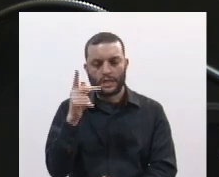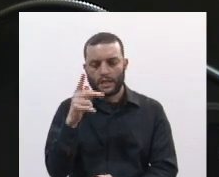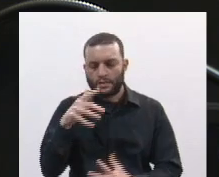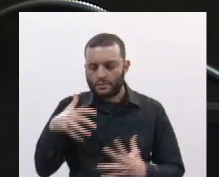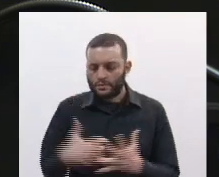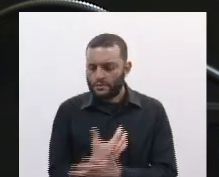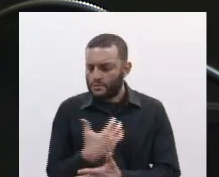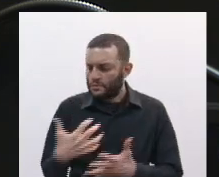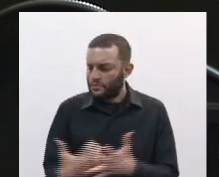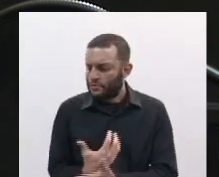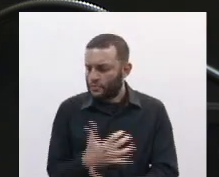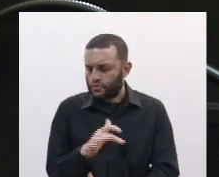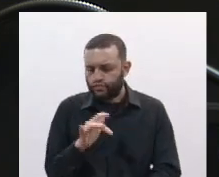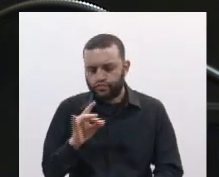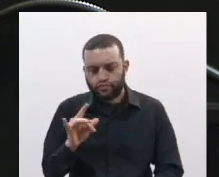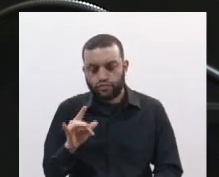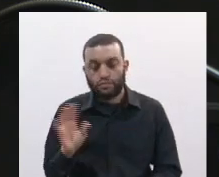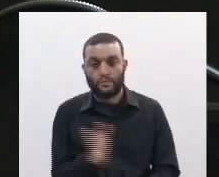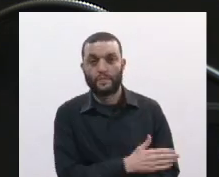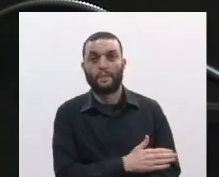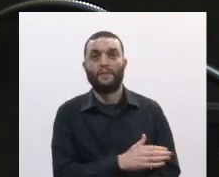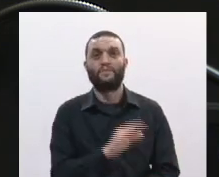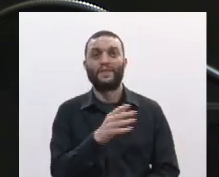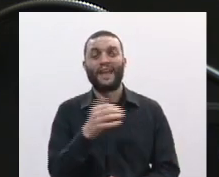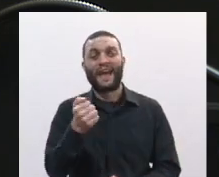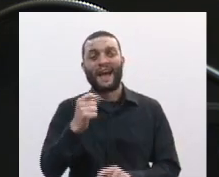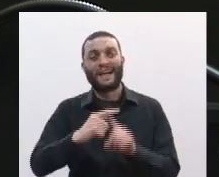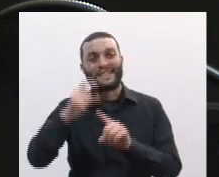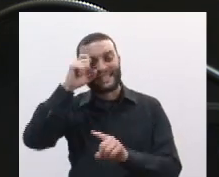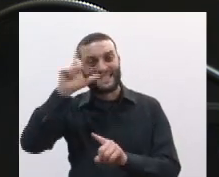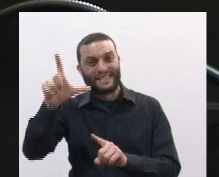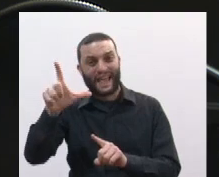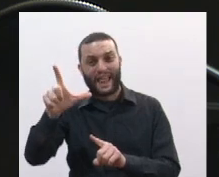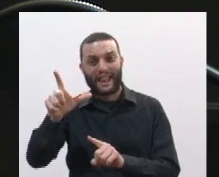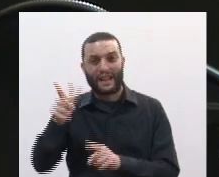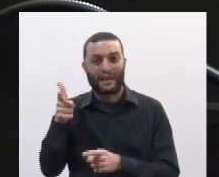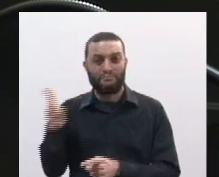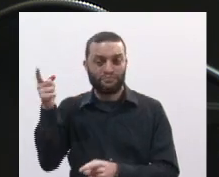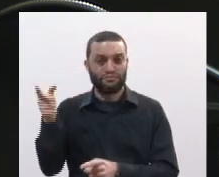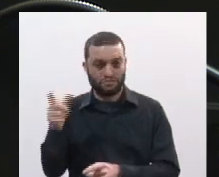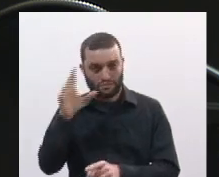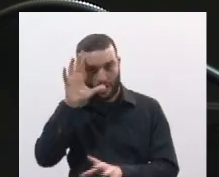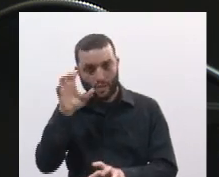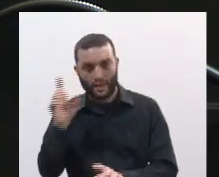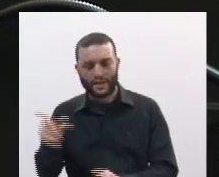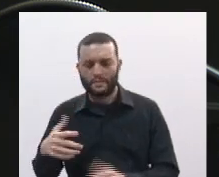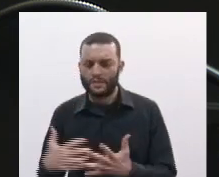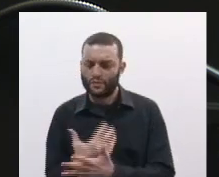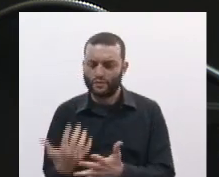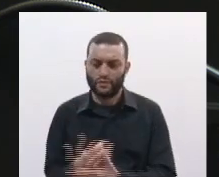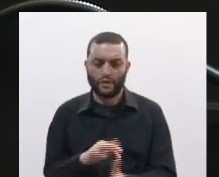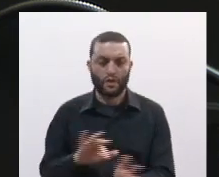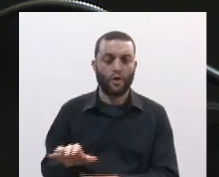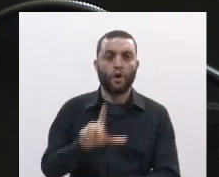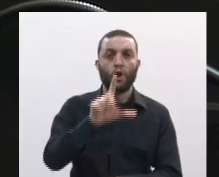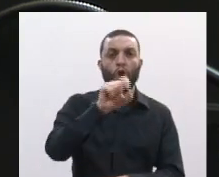lo impactó la muerte de Axel Blumberg, ese chico lamentablemente asesinado, también lo que pasó con